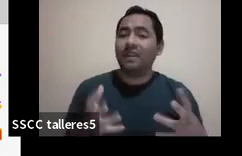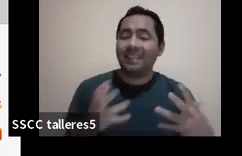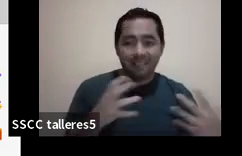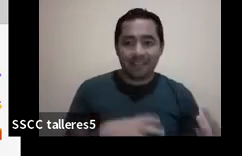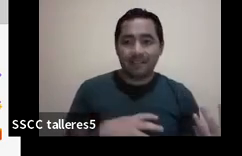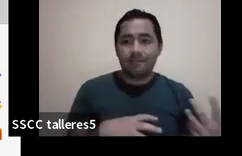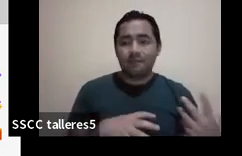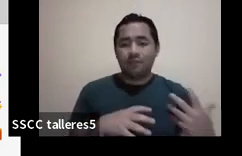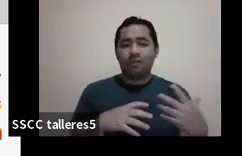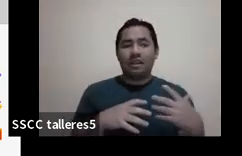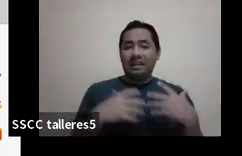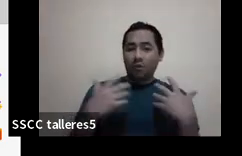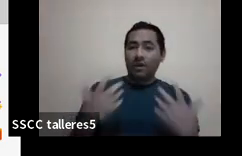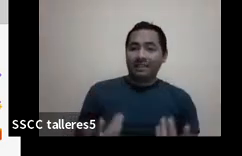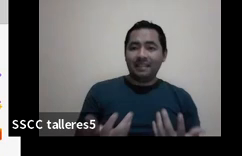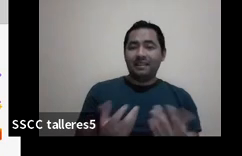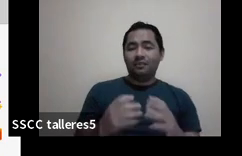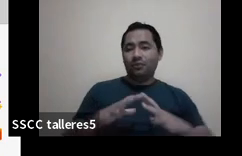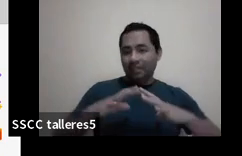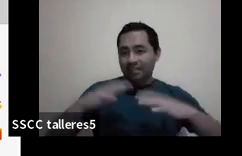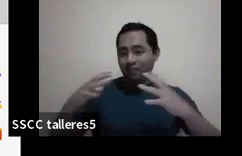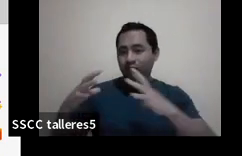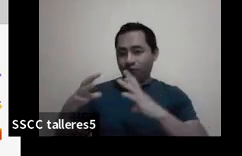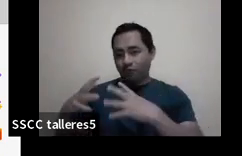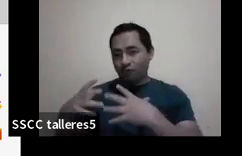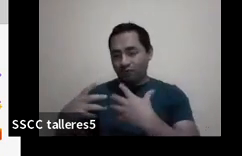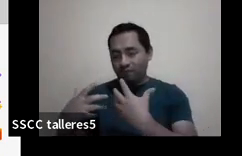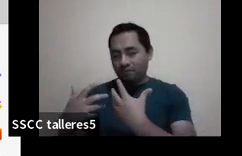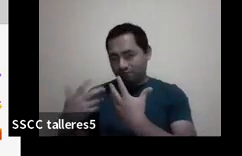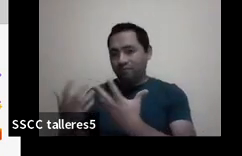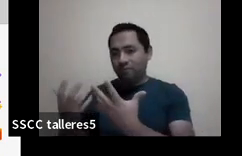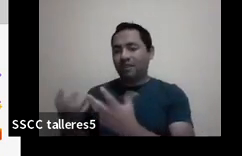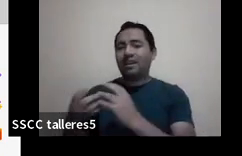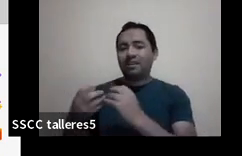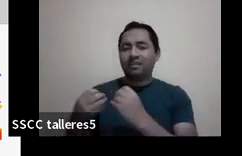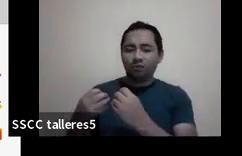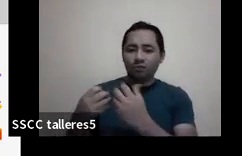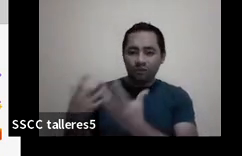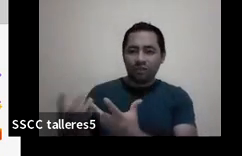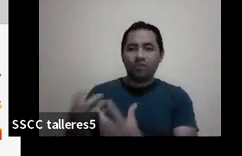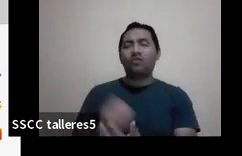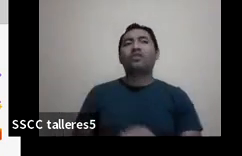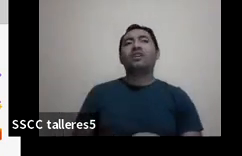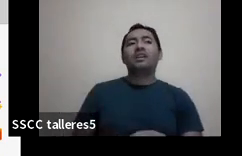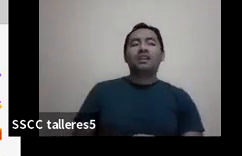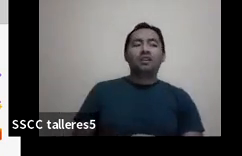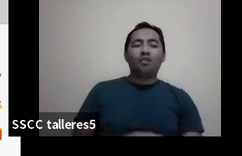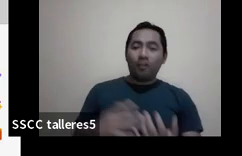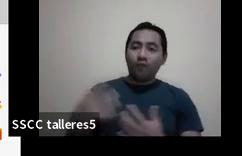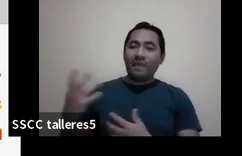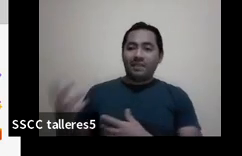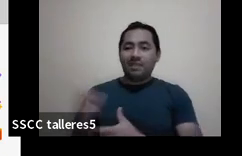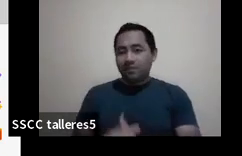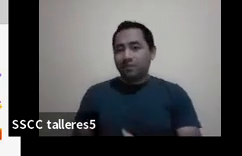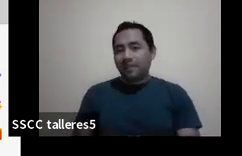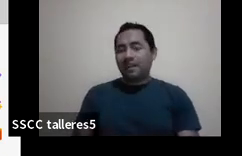¿Cómo debería ser en lengua de señas? Utilizando la estructuración o